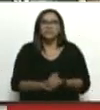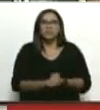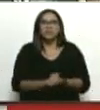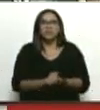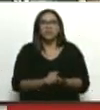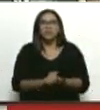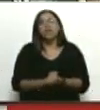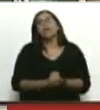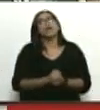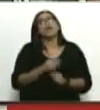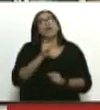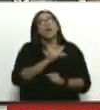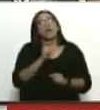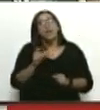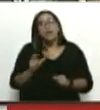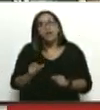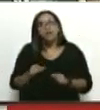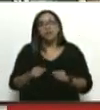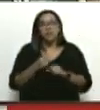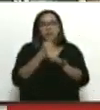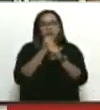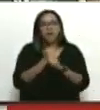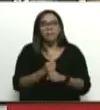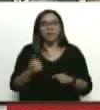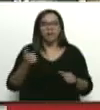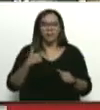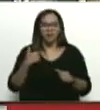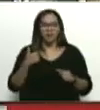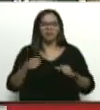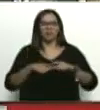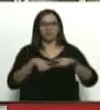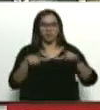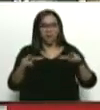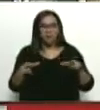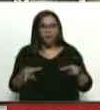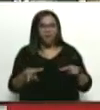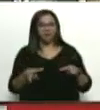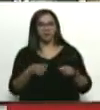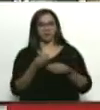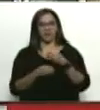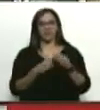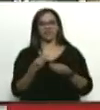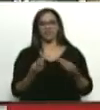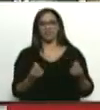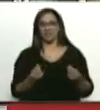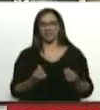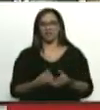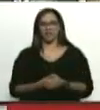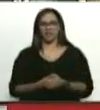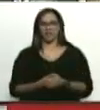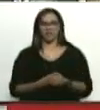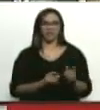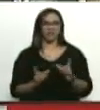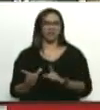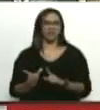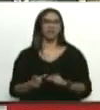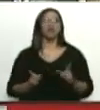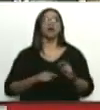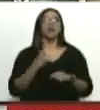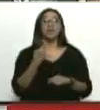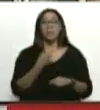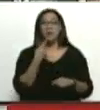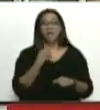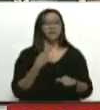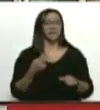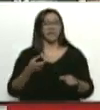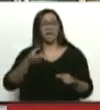Es gente que espera aprovechar estos cargos para hacerse de dinero. Y listo. Después dice que los